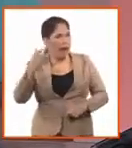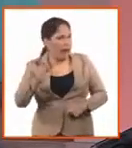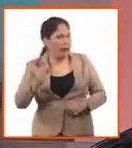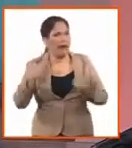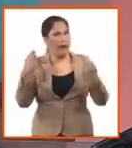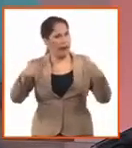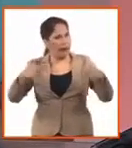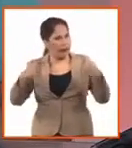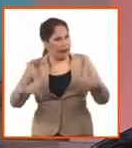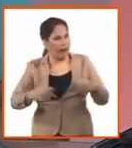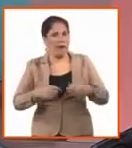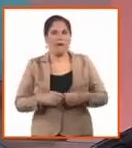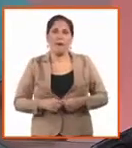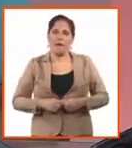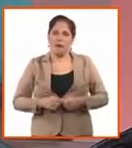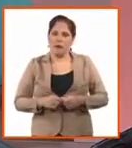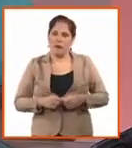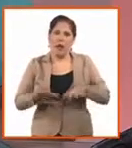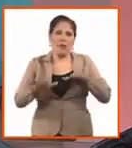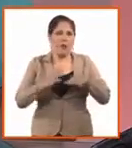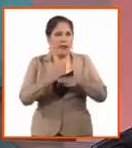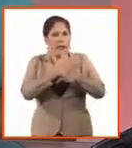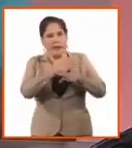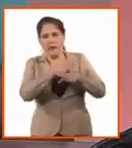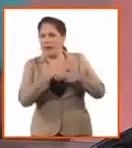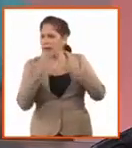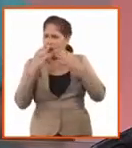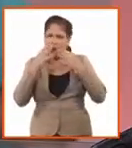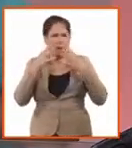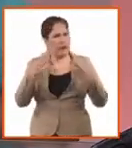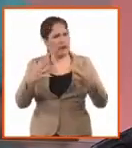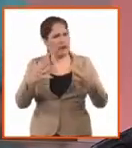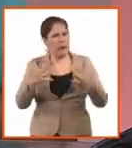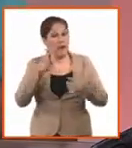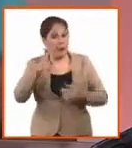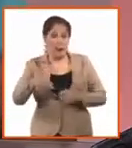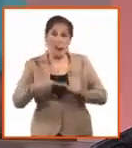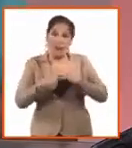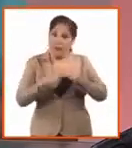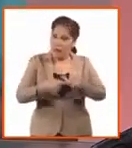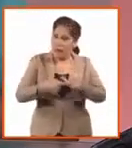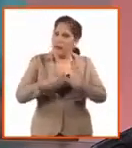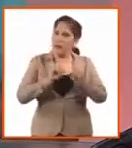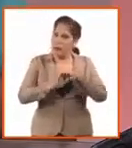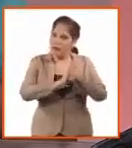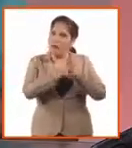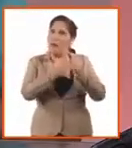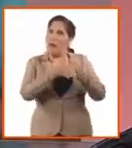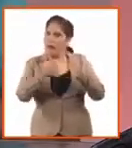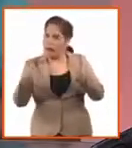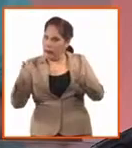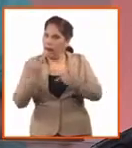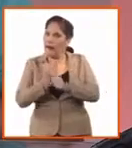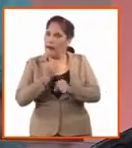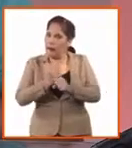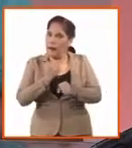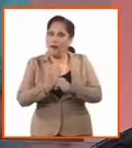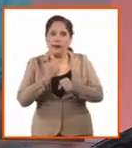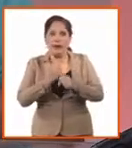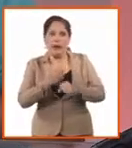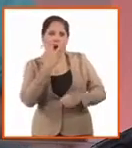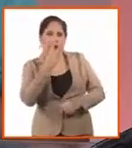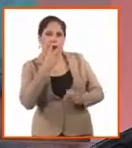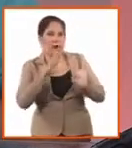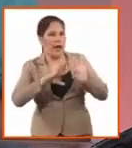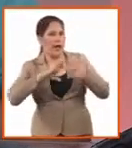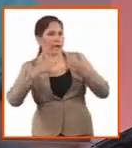de acción que también es importante como se demostró en medio de la pandemia como se demostró con el trabajo en los sistema atención a